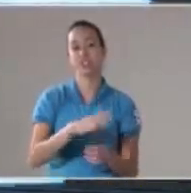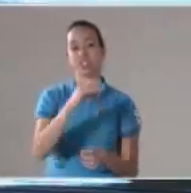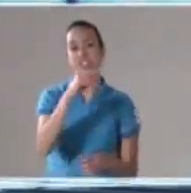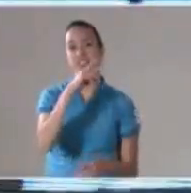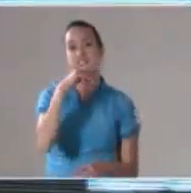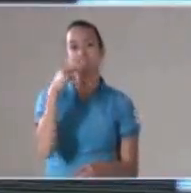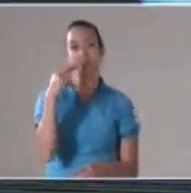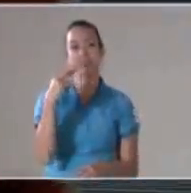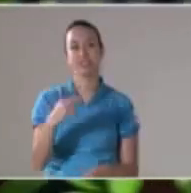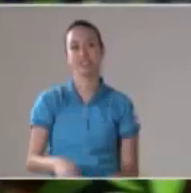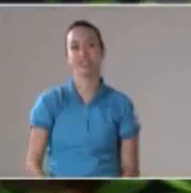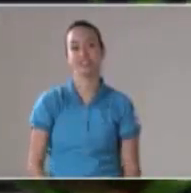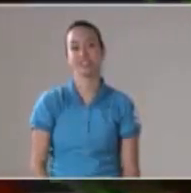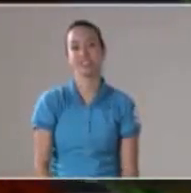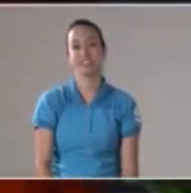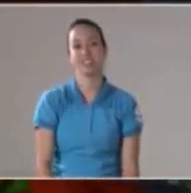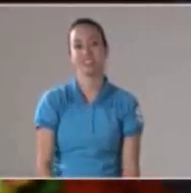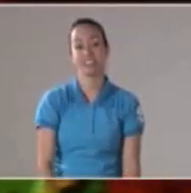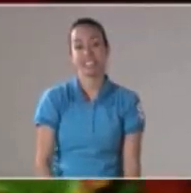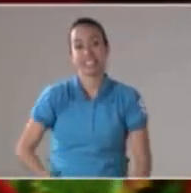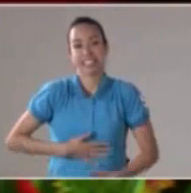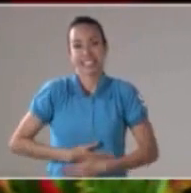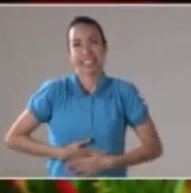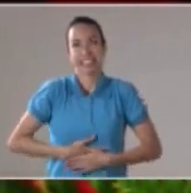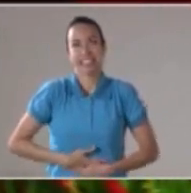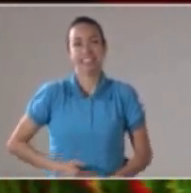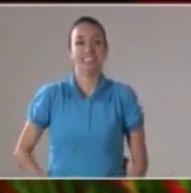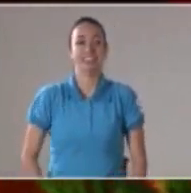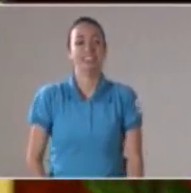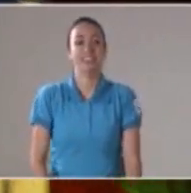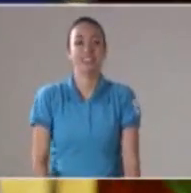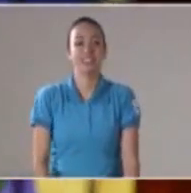Bueno, ya les desperté la mazacuata, ¿ah?